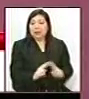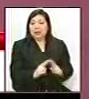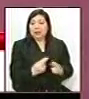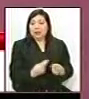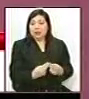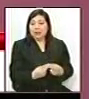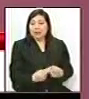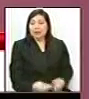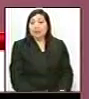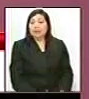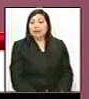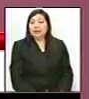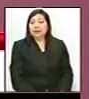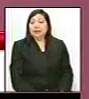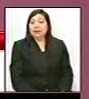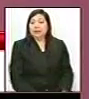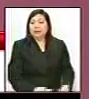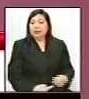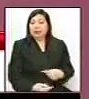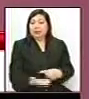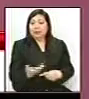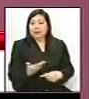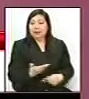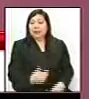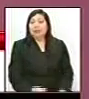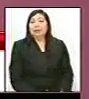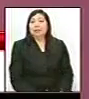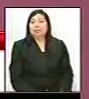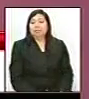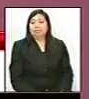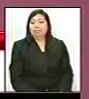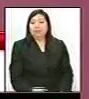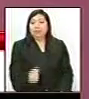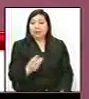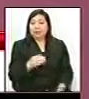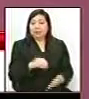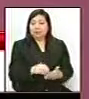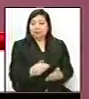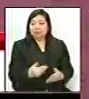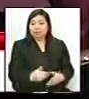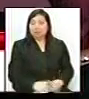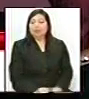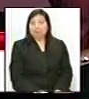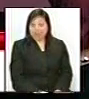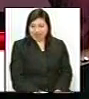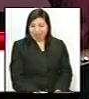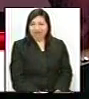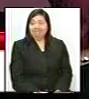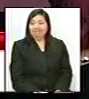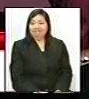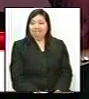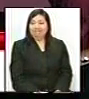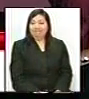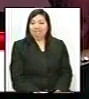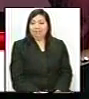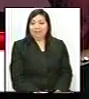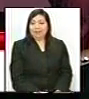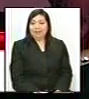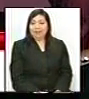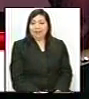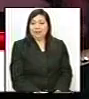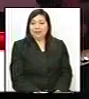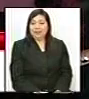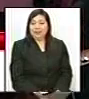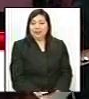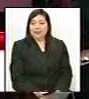sesión con la finalidad de despedir a nuestro invitado, igualmente recepcionar a nuestro segundo invitado. Muchísimas gracias. Muy agradecido.